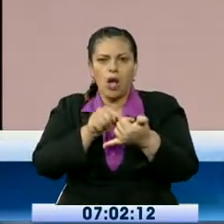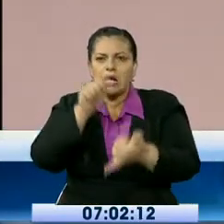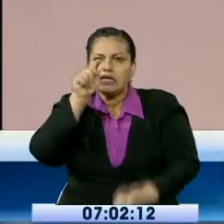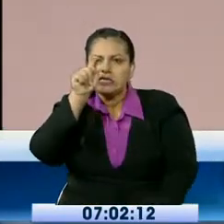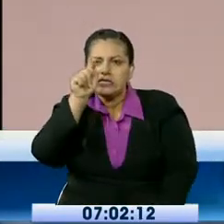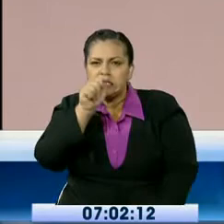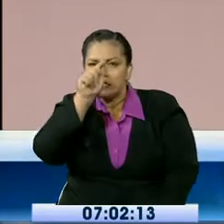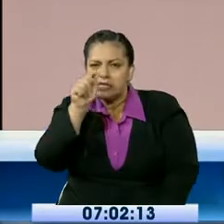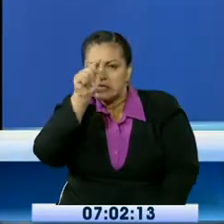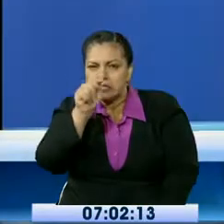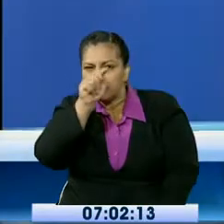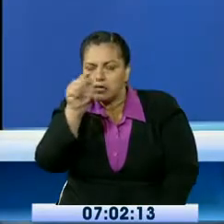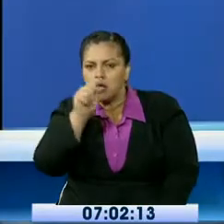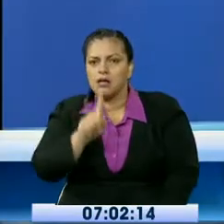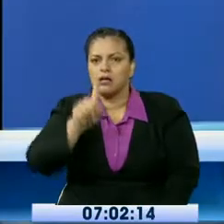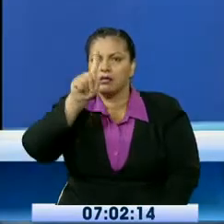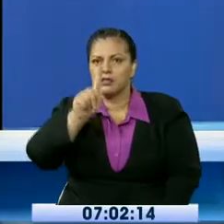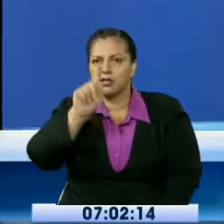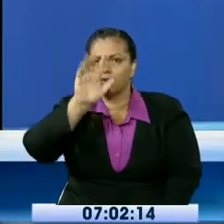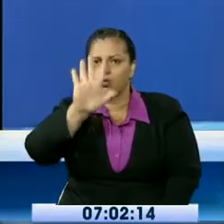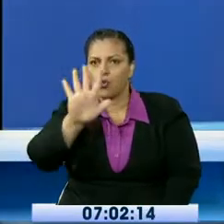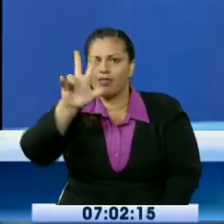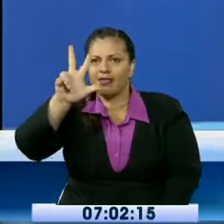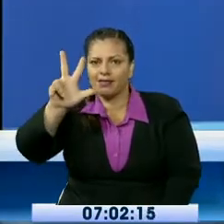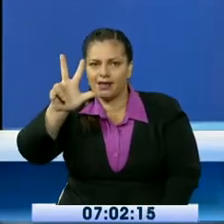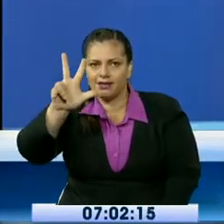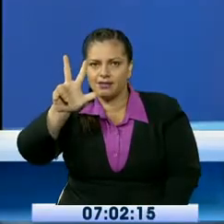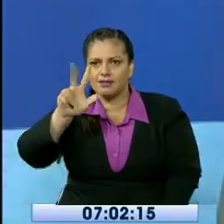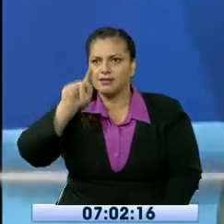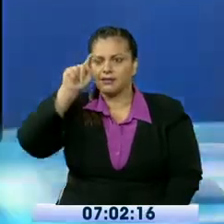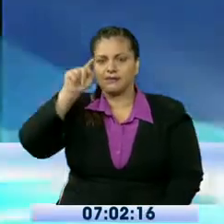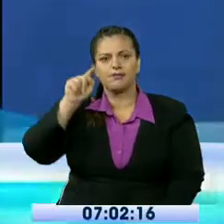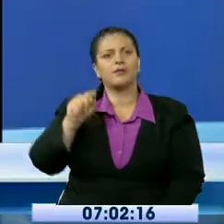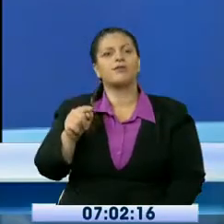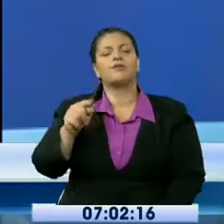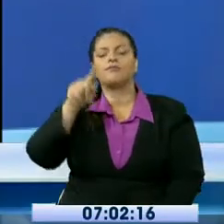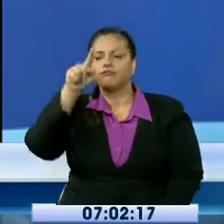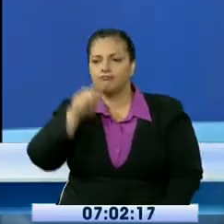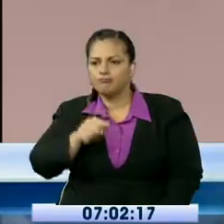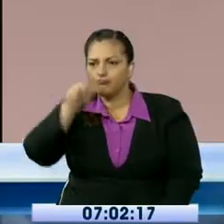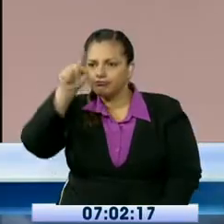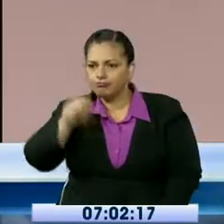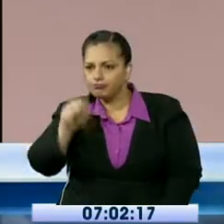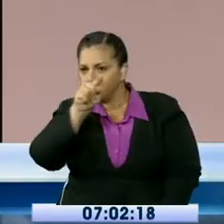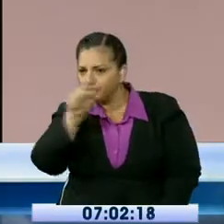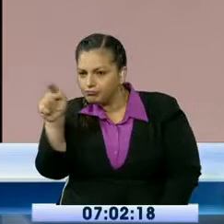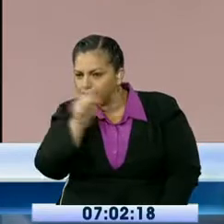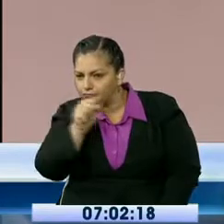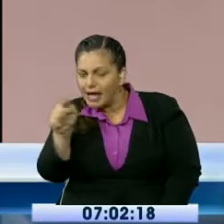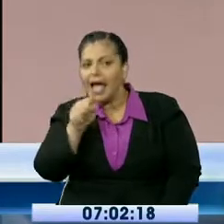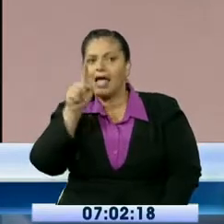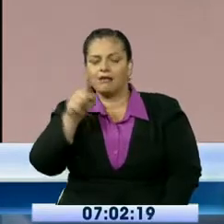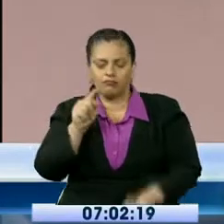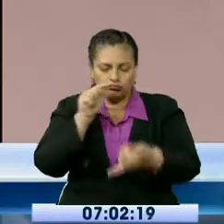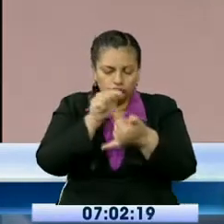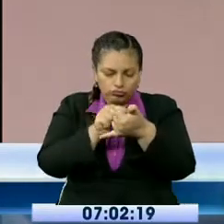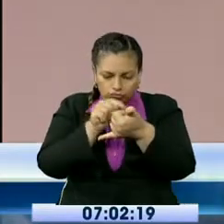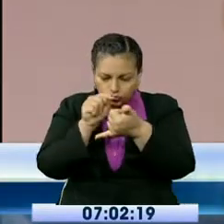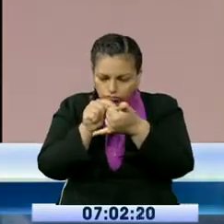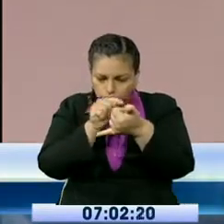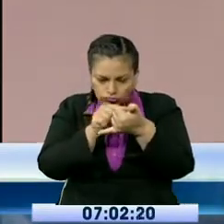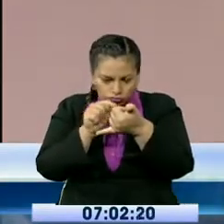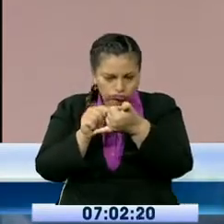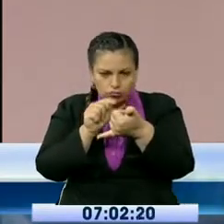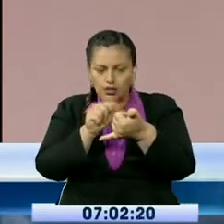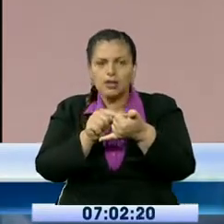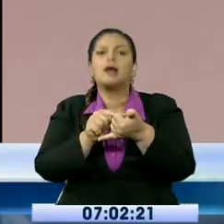153 numeral. Me genera una clave y me genera ya mi cuenta de dinero electrónico. Desde ese momento, cada semana me va